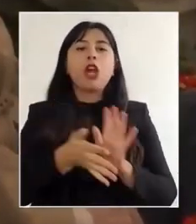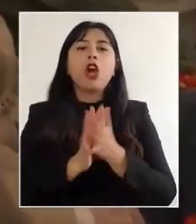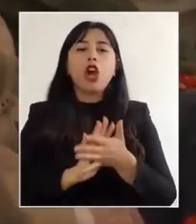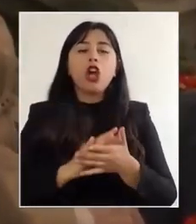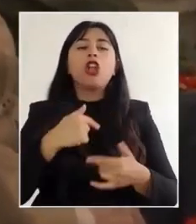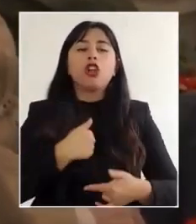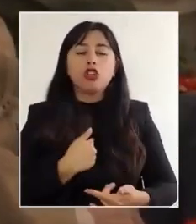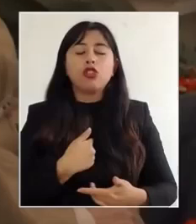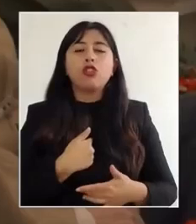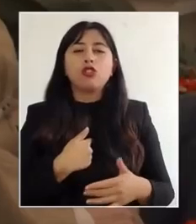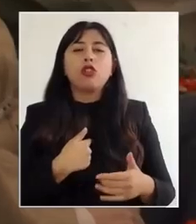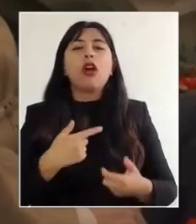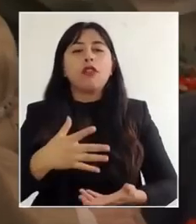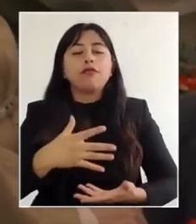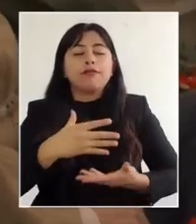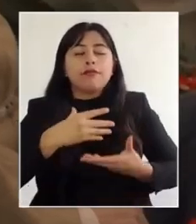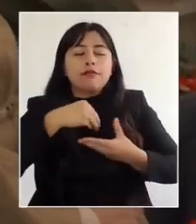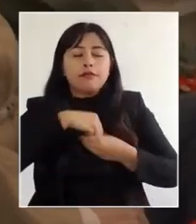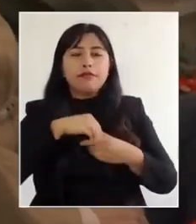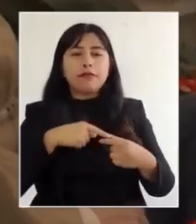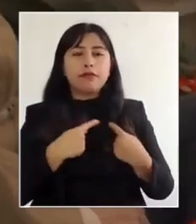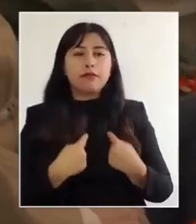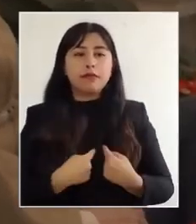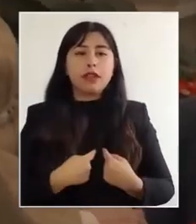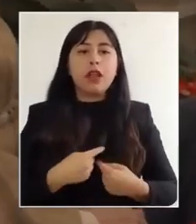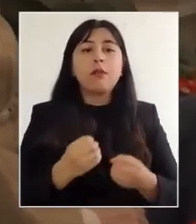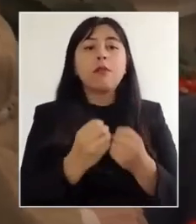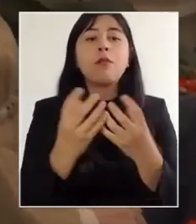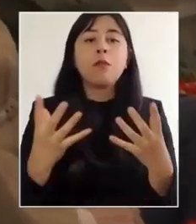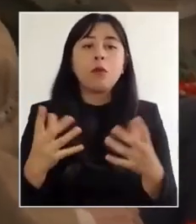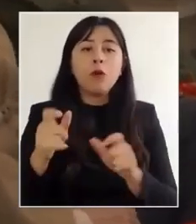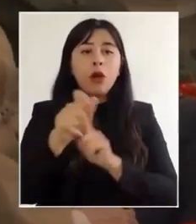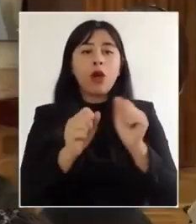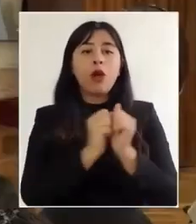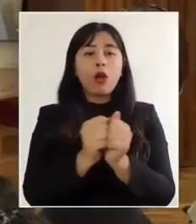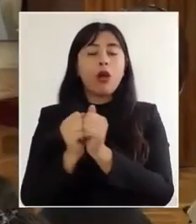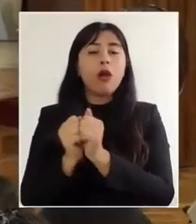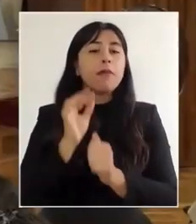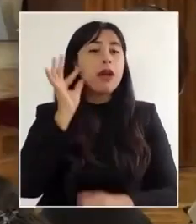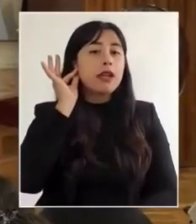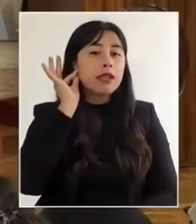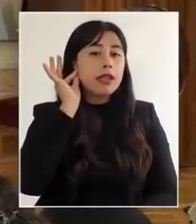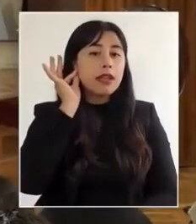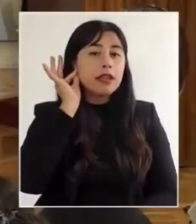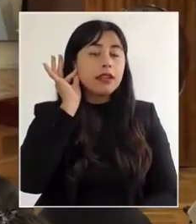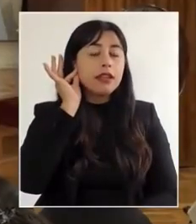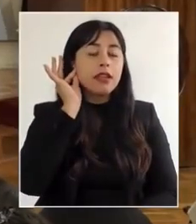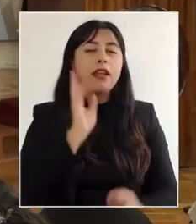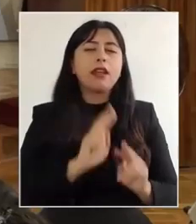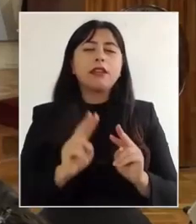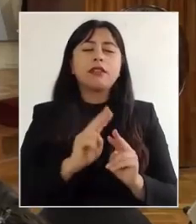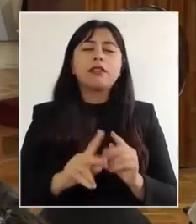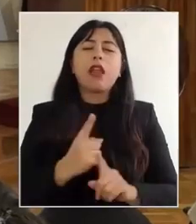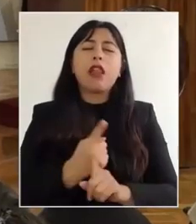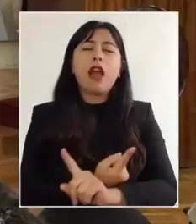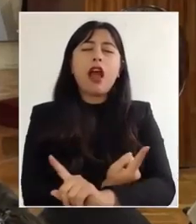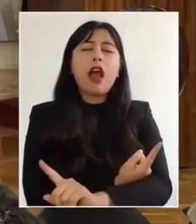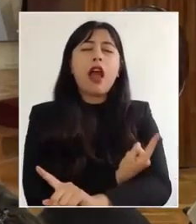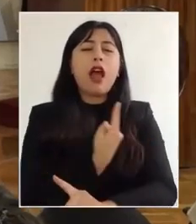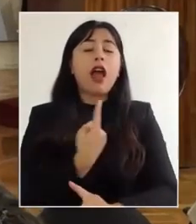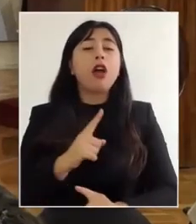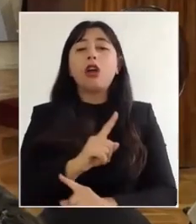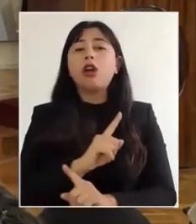también se nombraban aquí a muchas compañeras que hicieron un largo camino que no tuvieron justicia